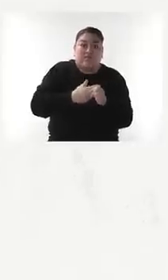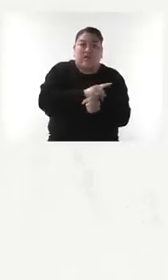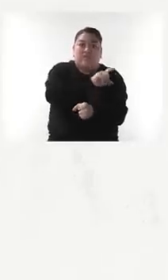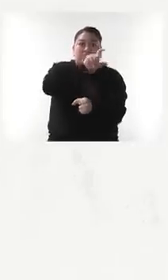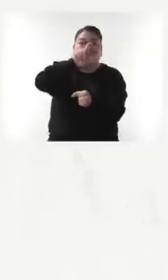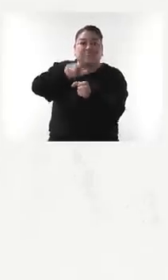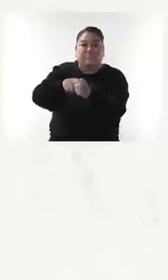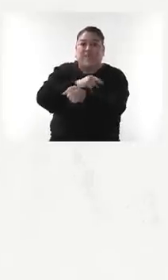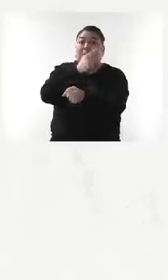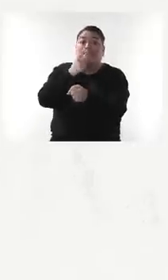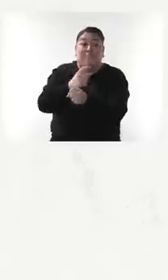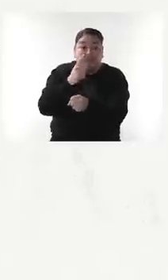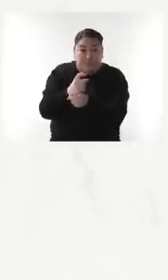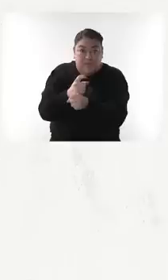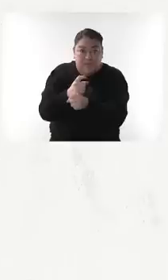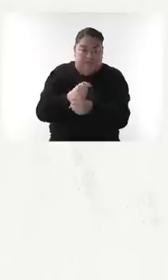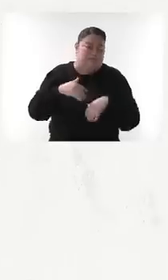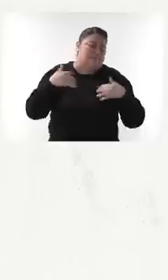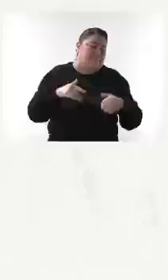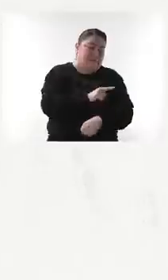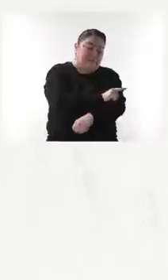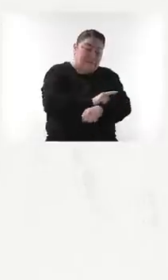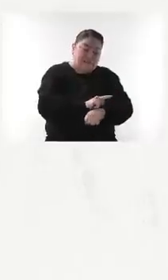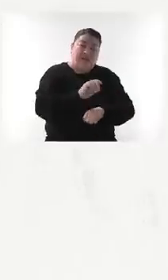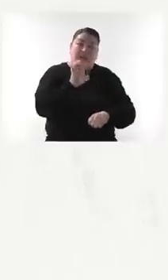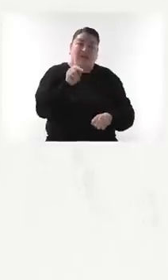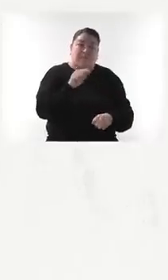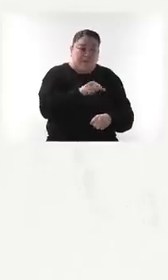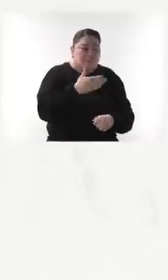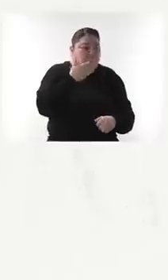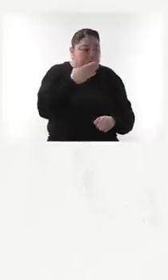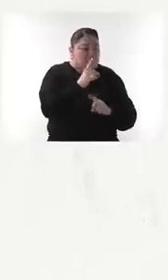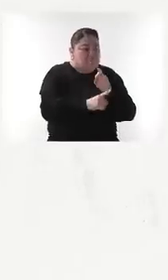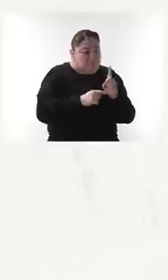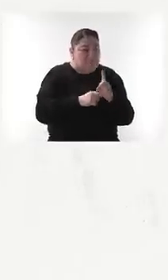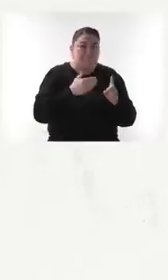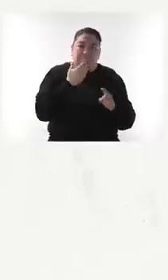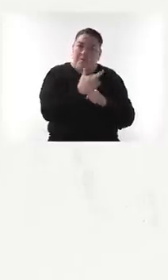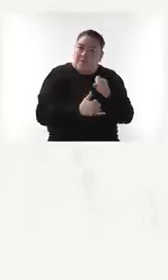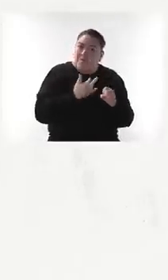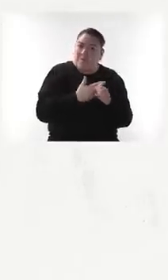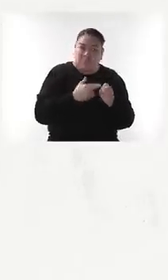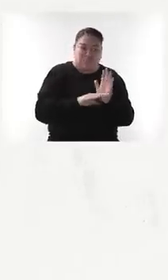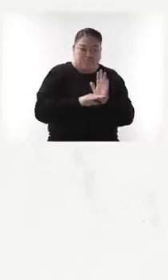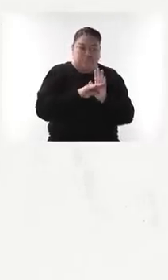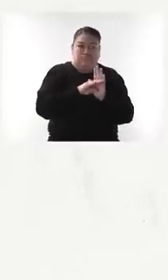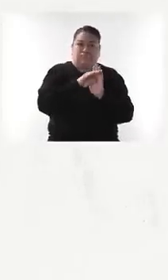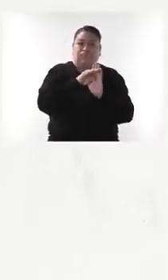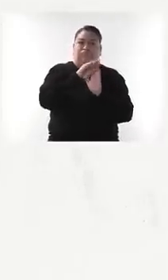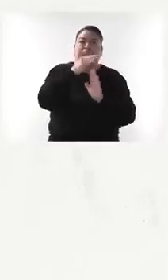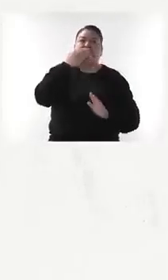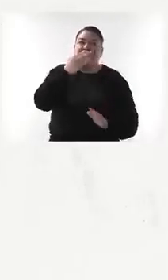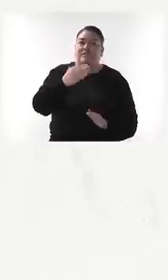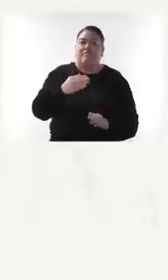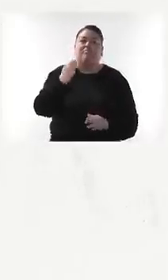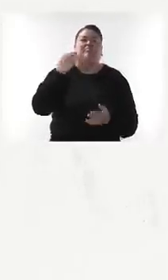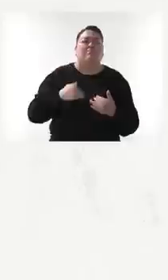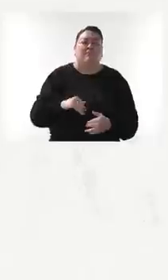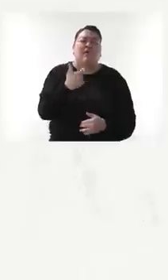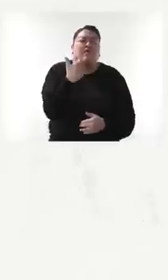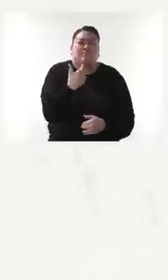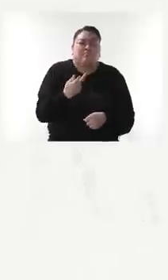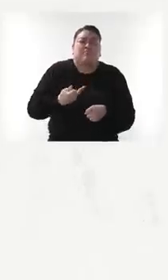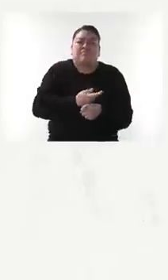división. Esta liga está funcionando en lo deportivo. ¿Qué ha pasado en control económico? ¿Qué